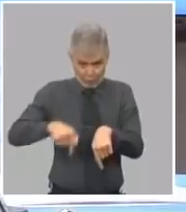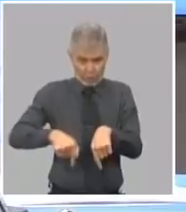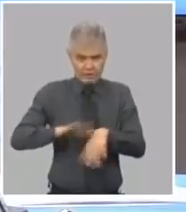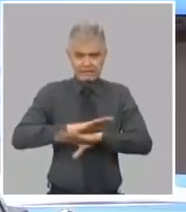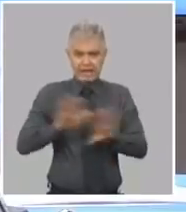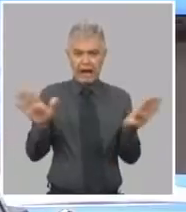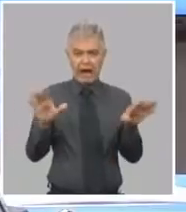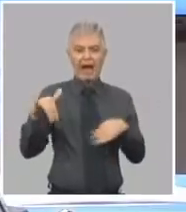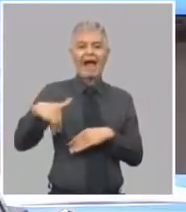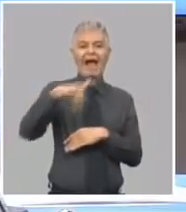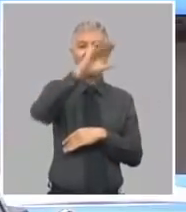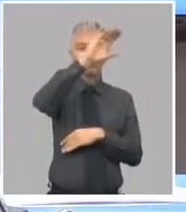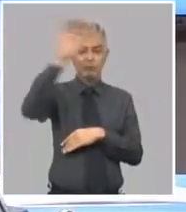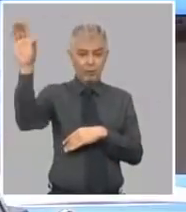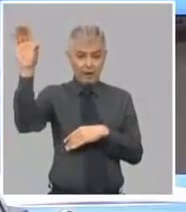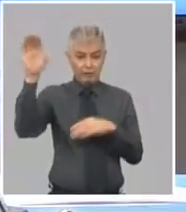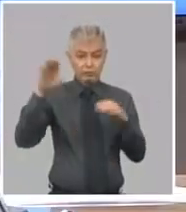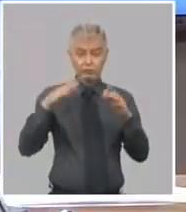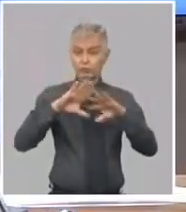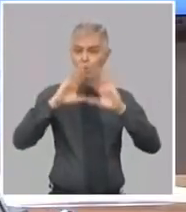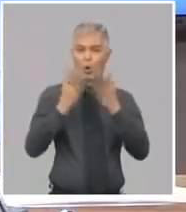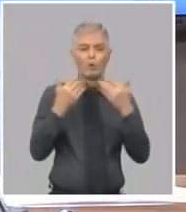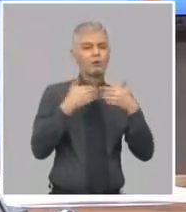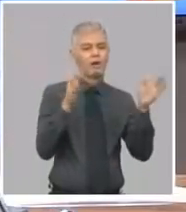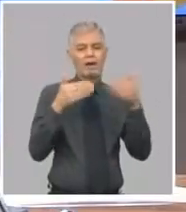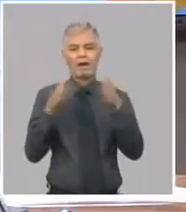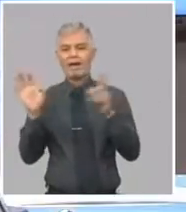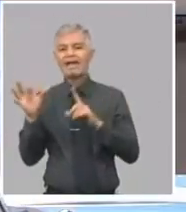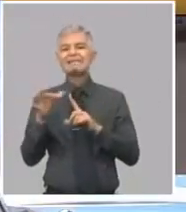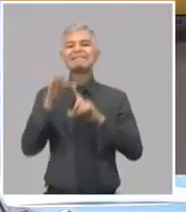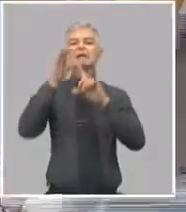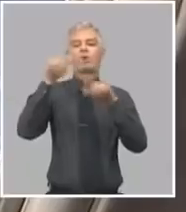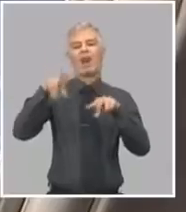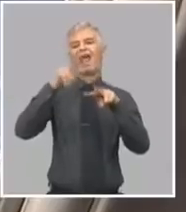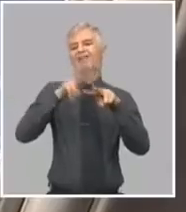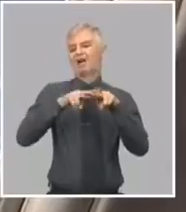todos los aeropuertos, excepto La Habana, abiertos para vuelos comerciales. Así que ya.